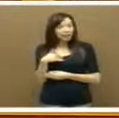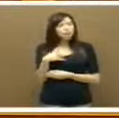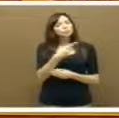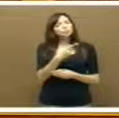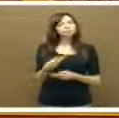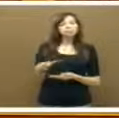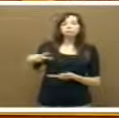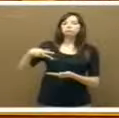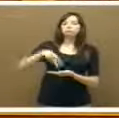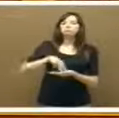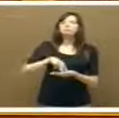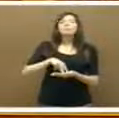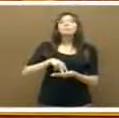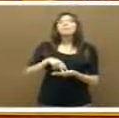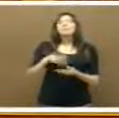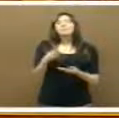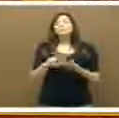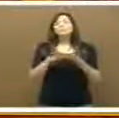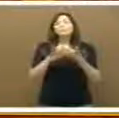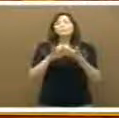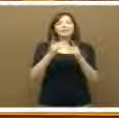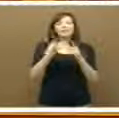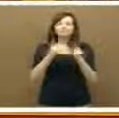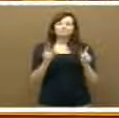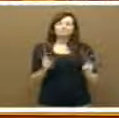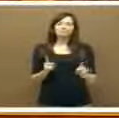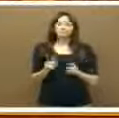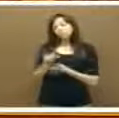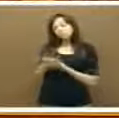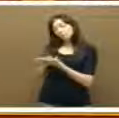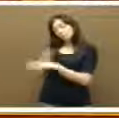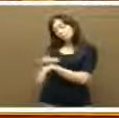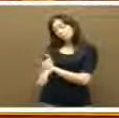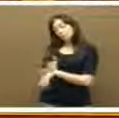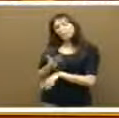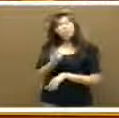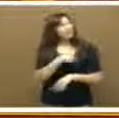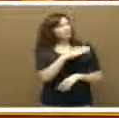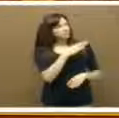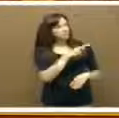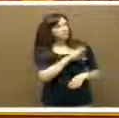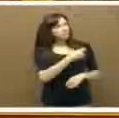intervenga en otros términos. Señor consejero, el tiempo está cedido, señor presidente. Y,